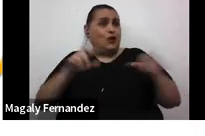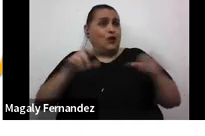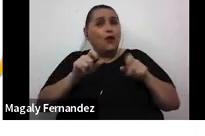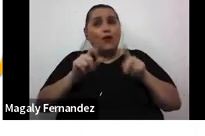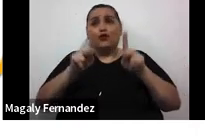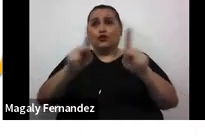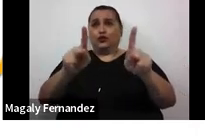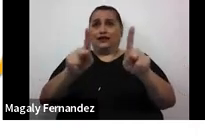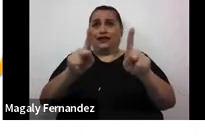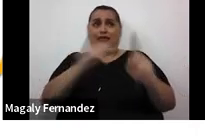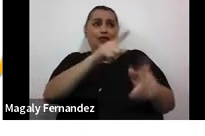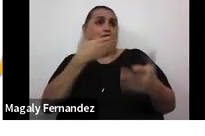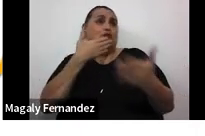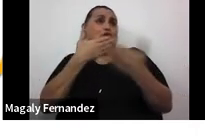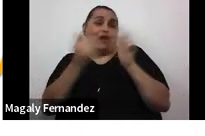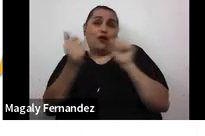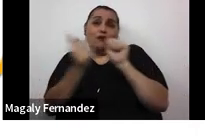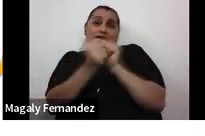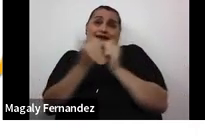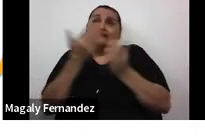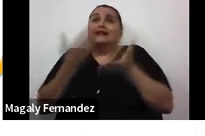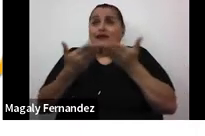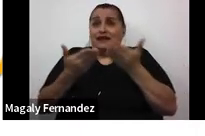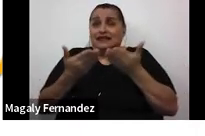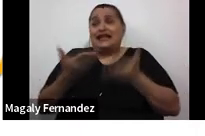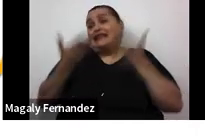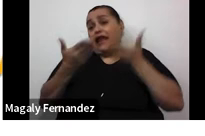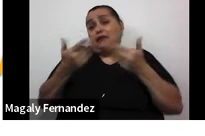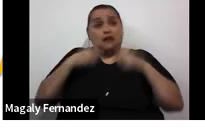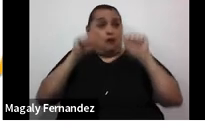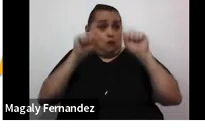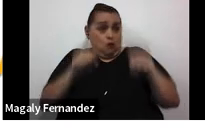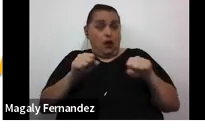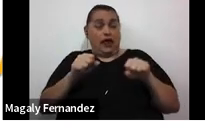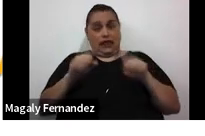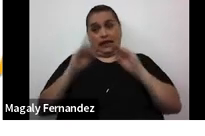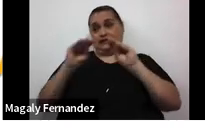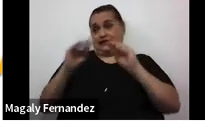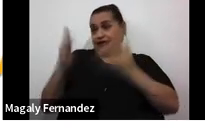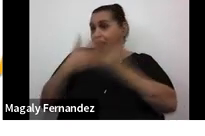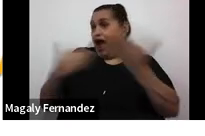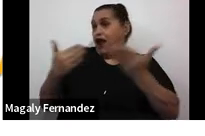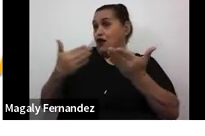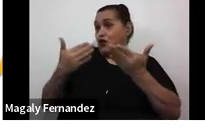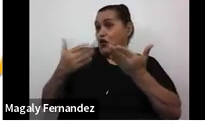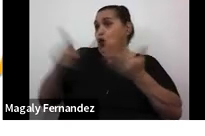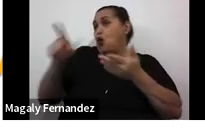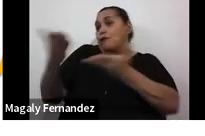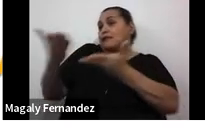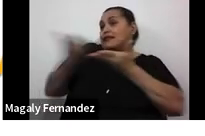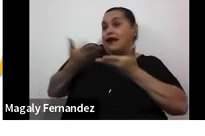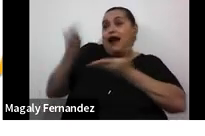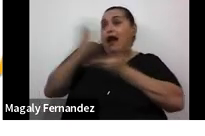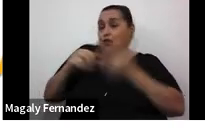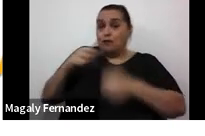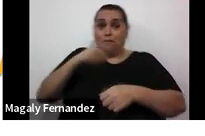de una buena compañía a lo mejor te podemos enseñar algo y a lo mejor nos podés aportar muchísimo también entonces